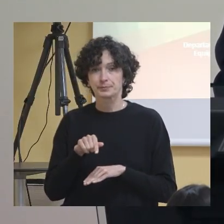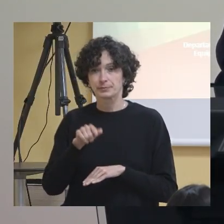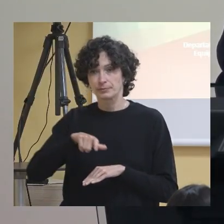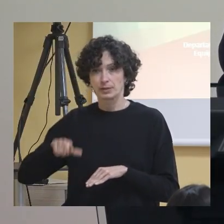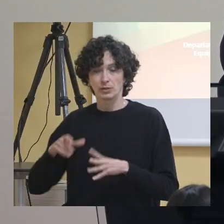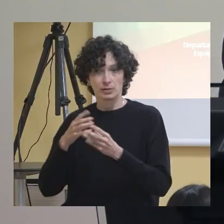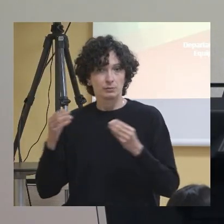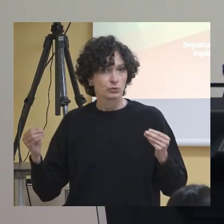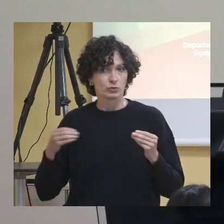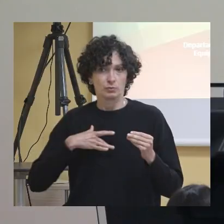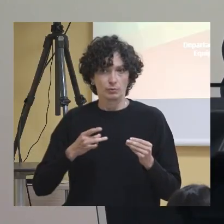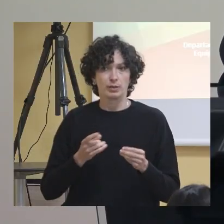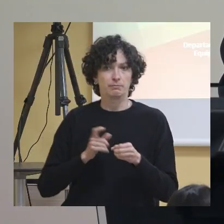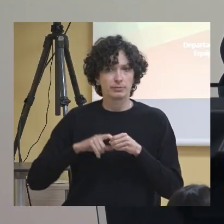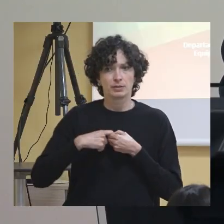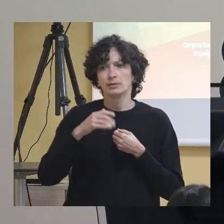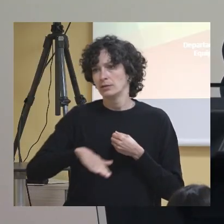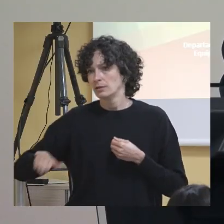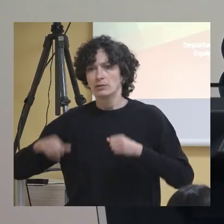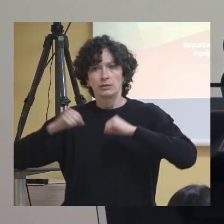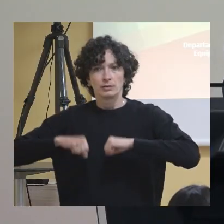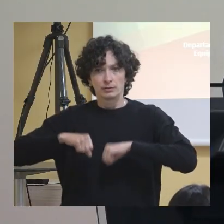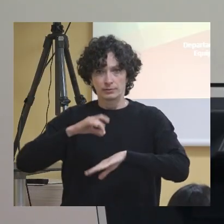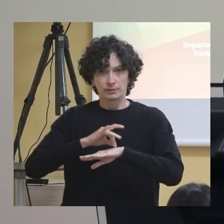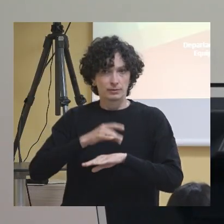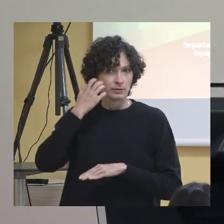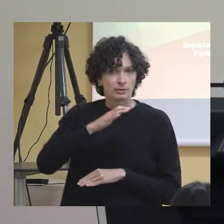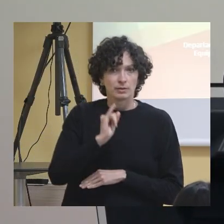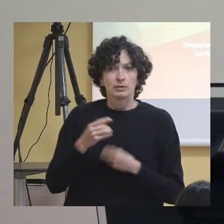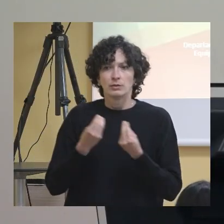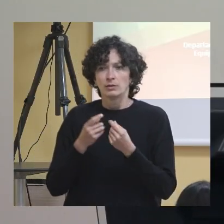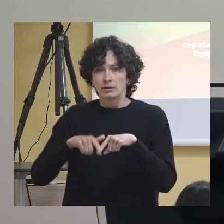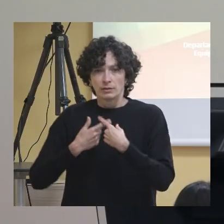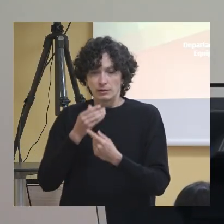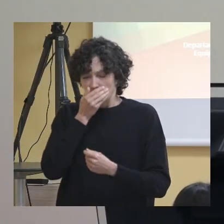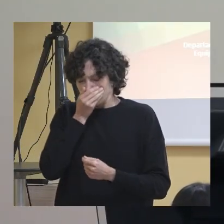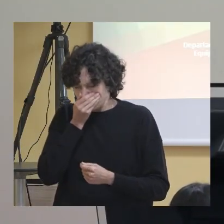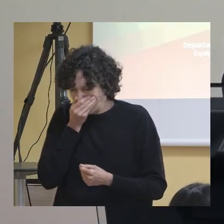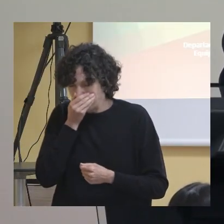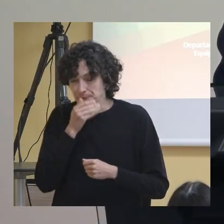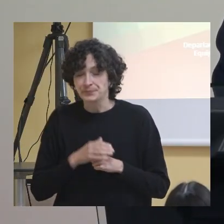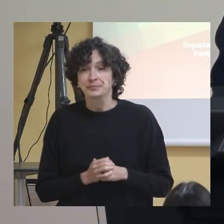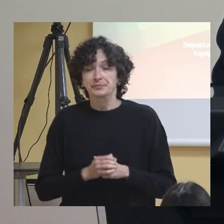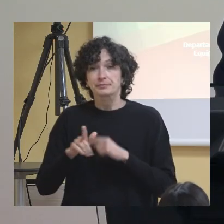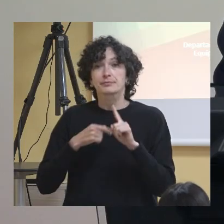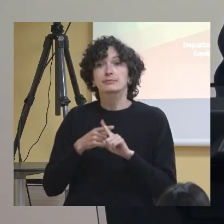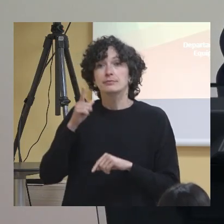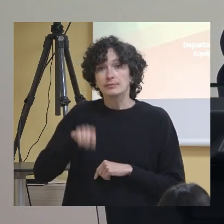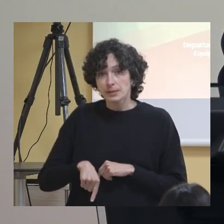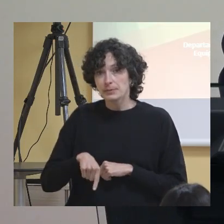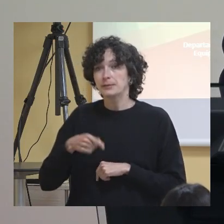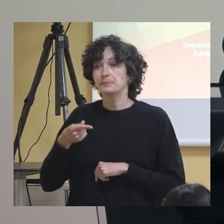de personas, niños, adultos con enfermedades raras, con sus familiares y poder plantear